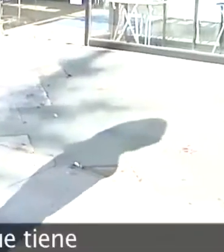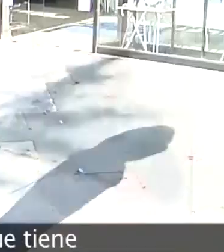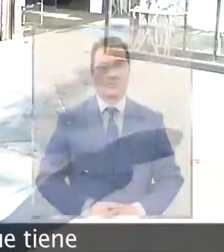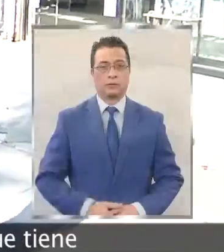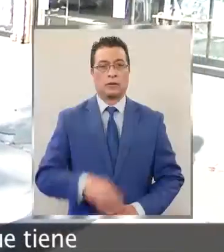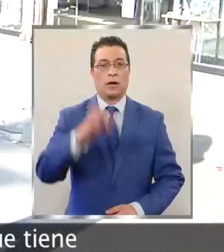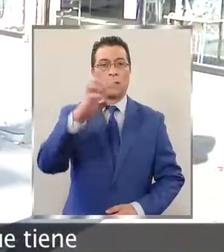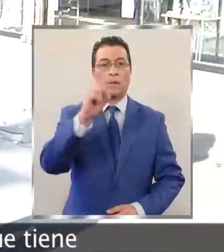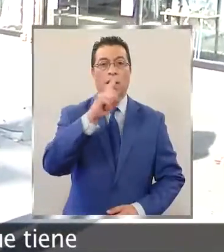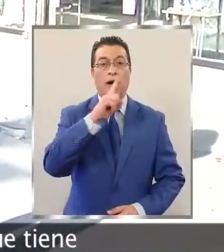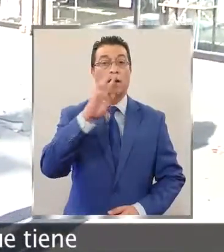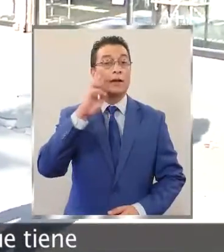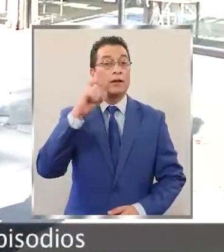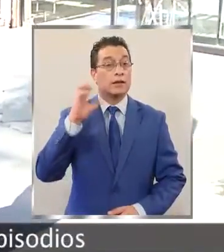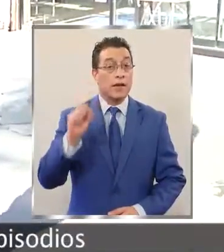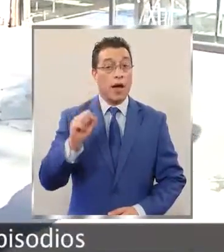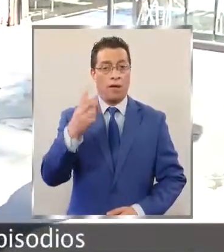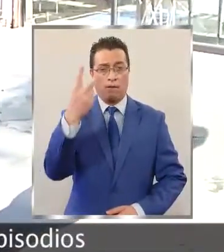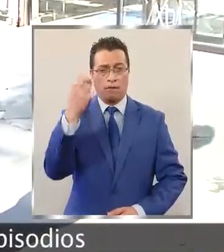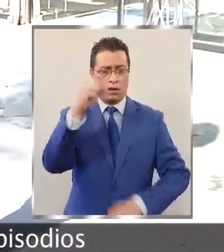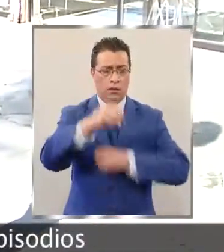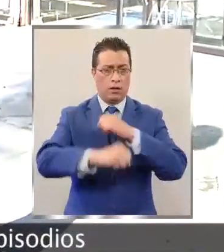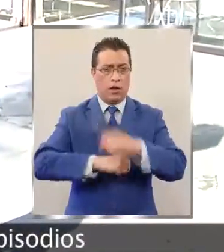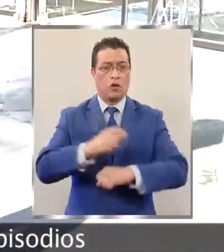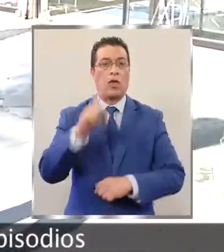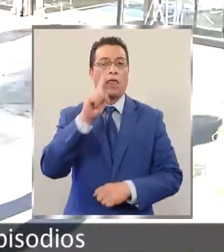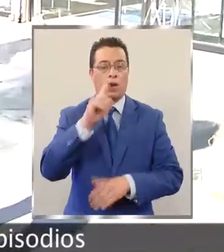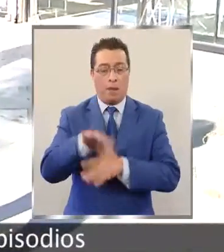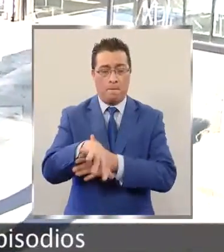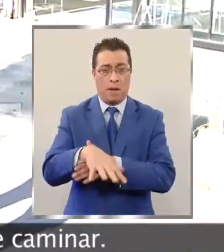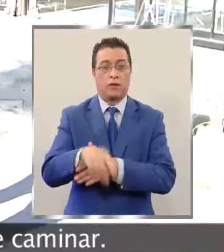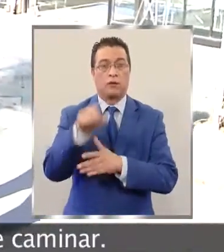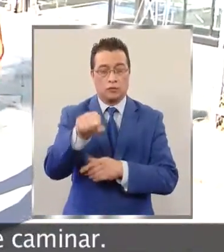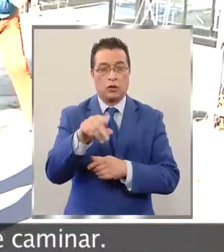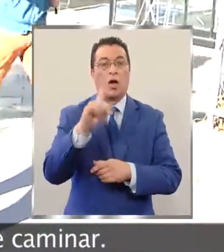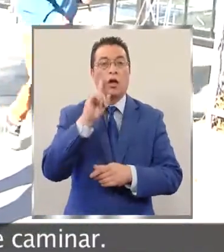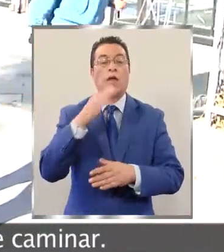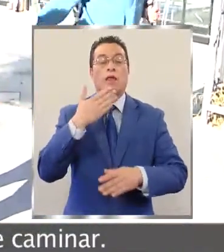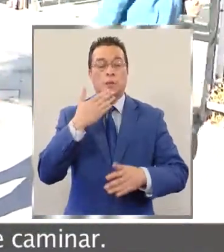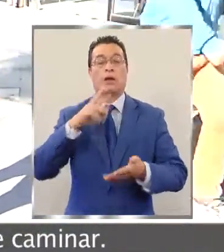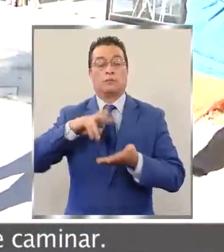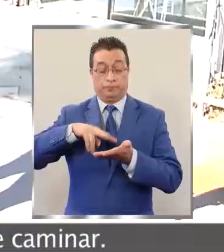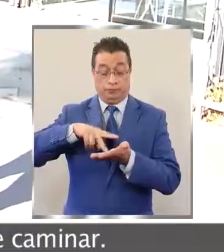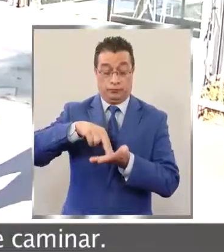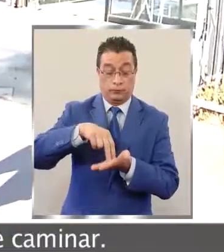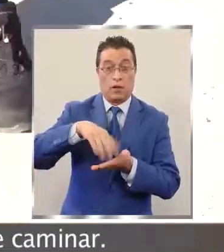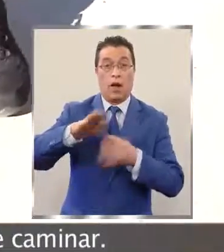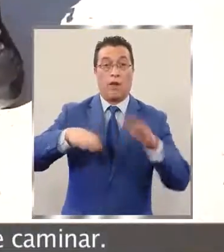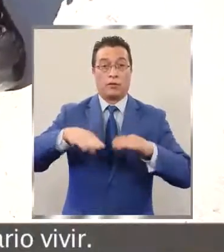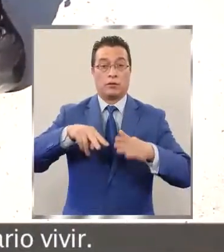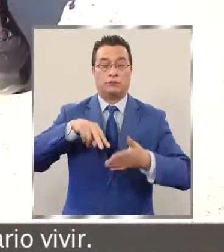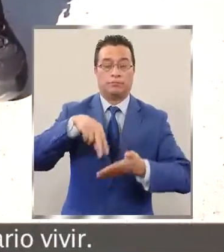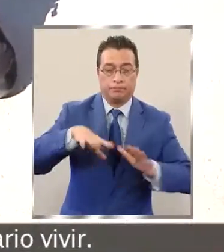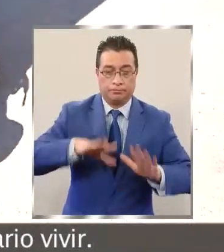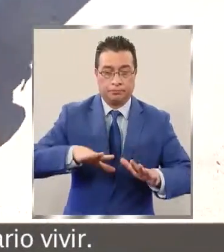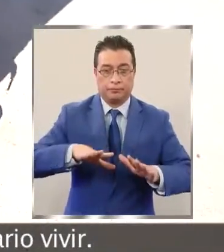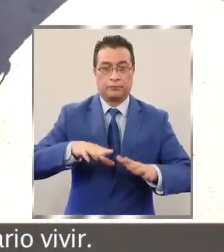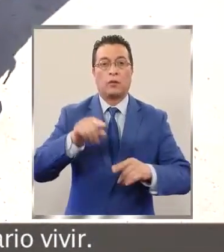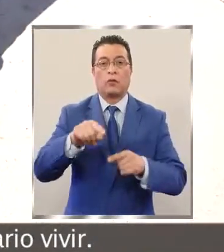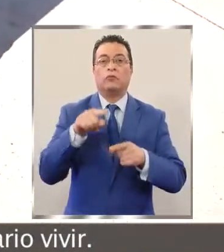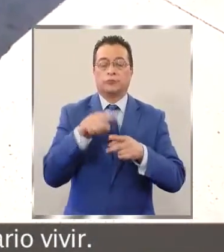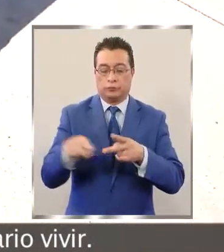Patricia hace 20 años que tiene Parkinson y padece de episodios de bloqueo al momento de caminar. Son